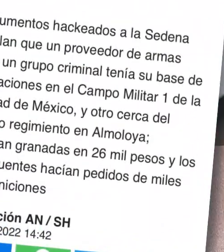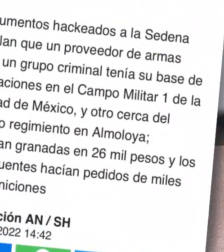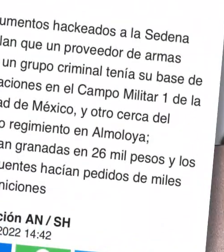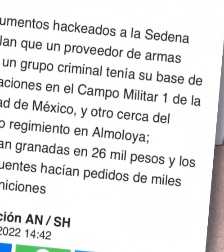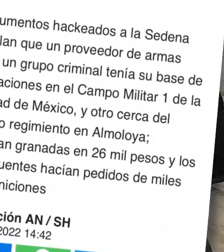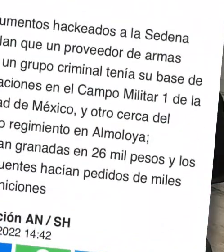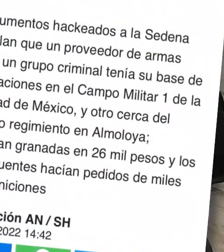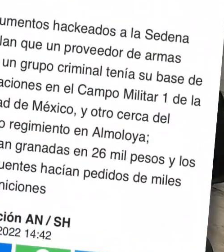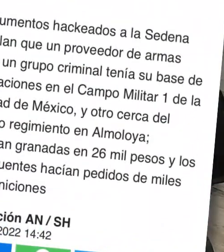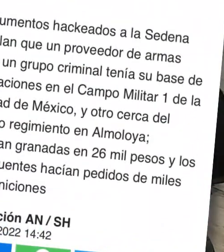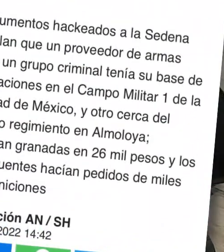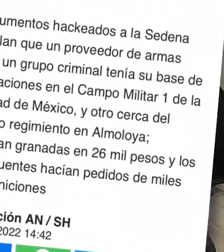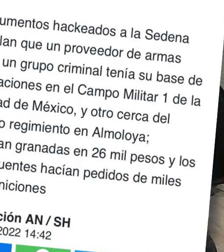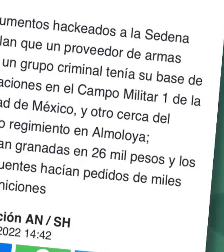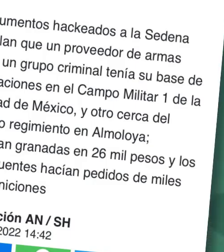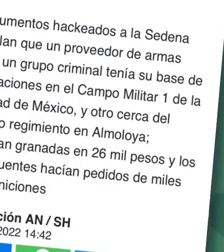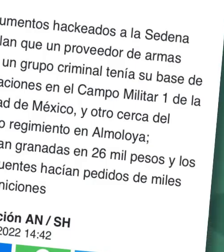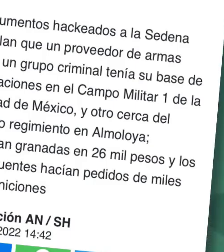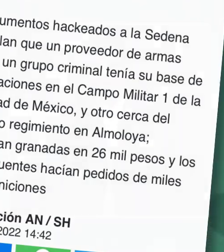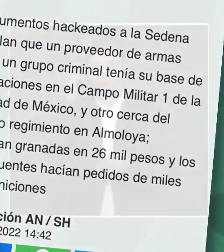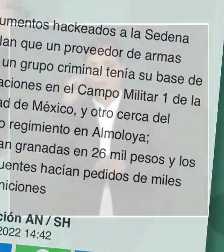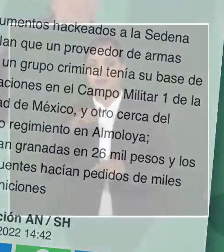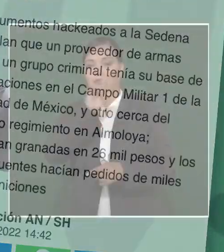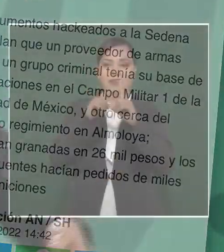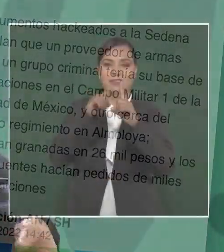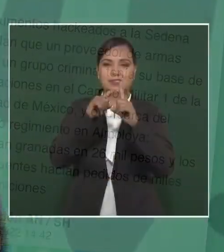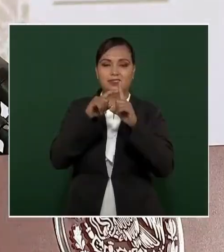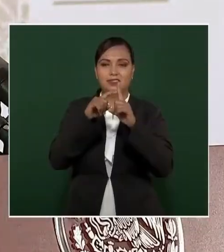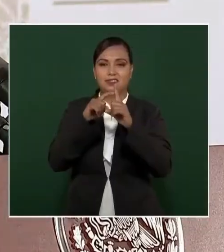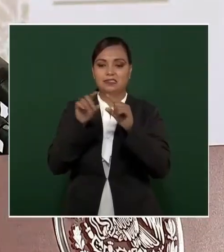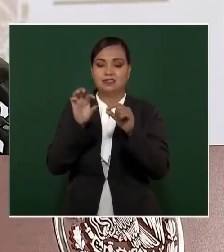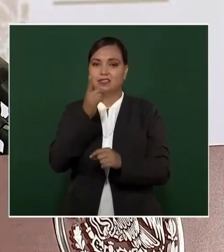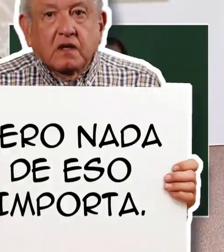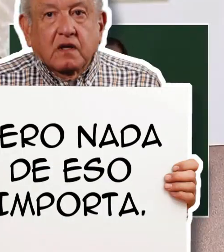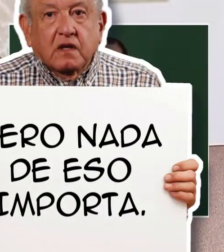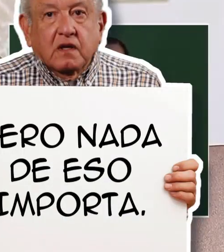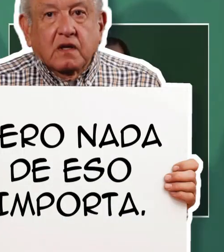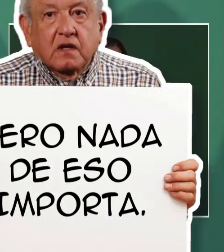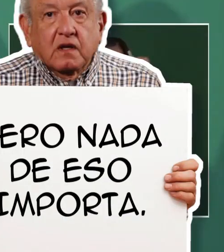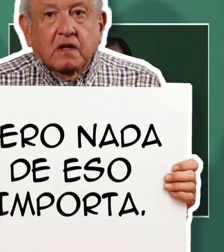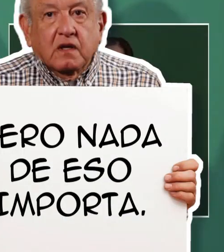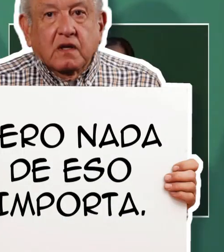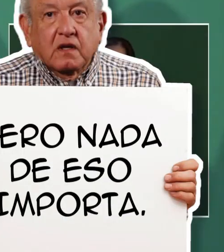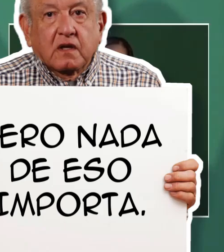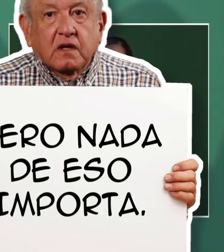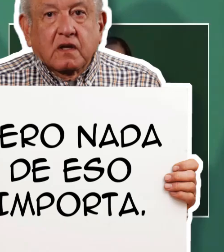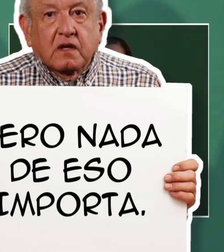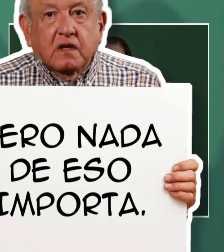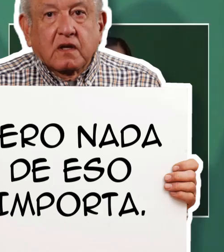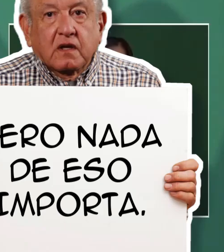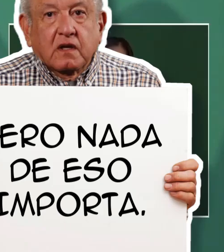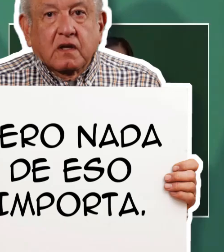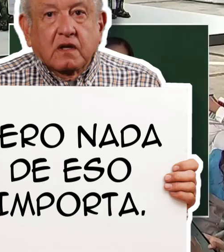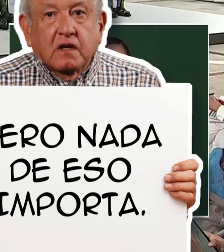politiquería. Es querer engancharme en lo que traman mis adversarios, los